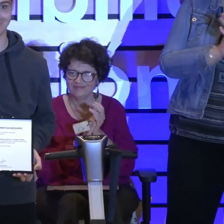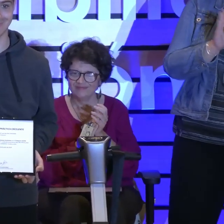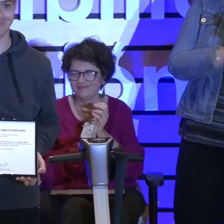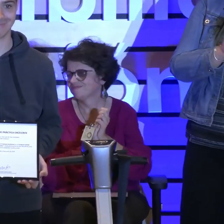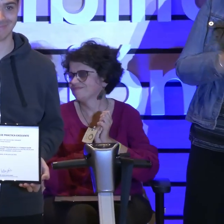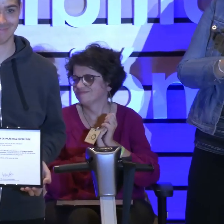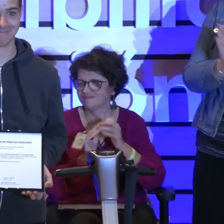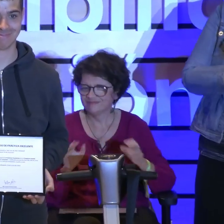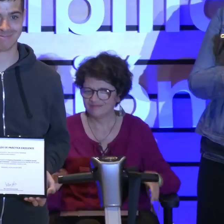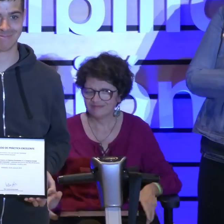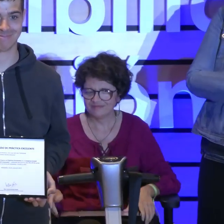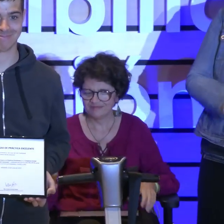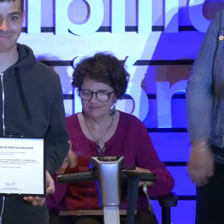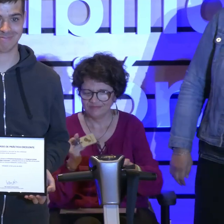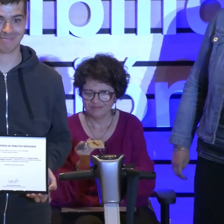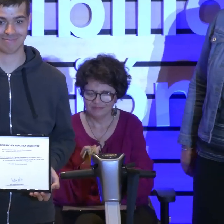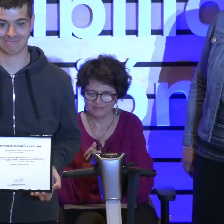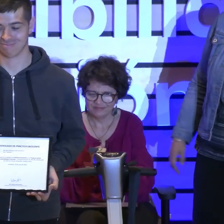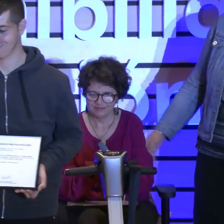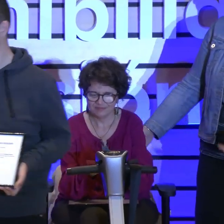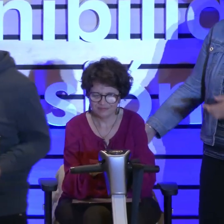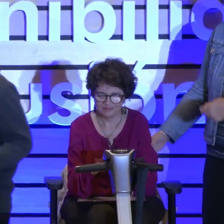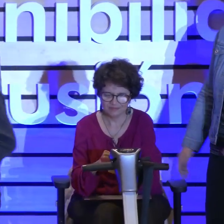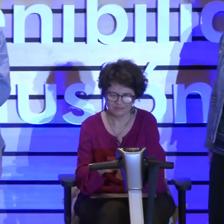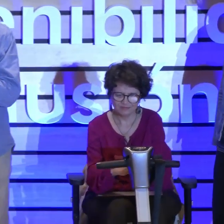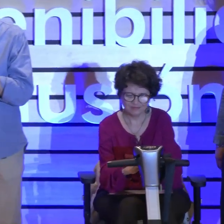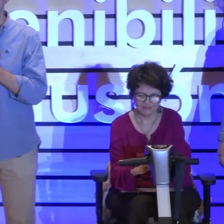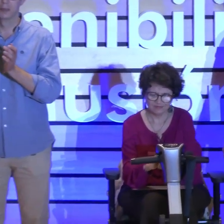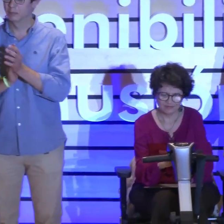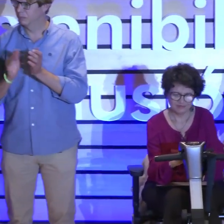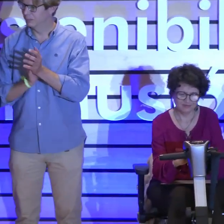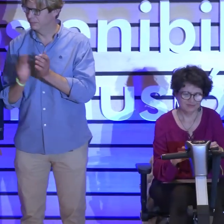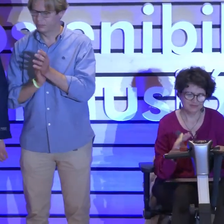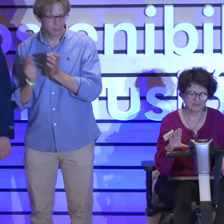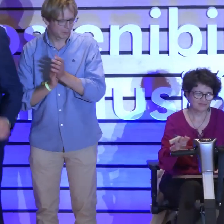O Deseando por el Planeta, de Plena Inclusión Extremadura.